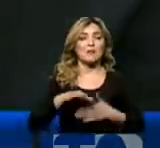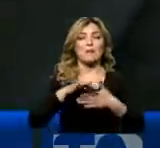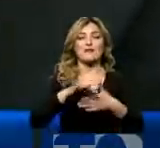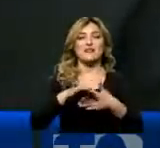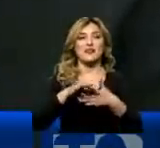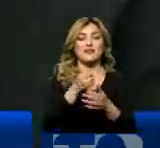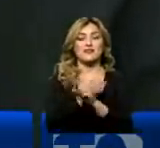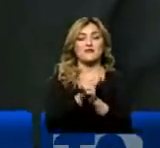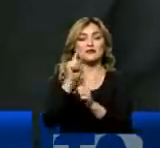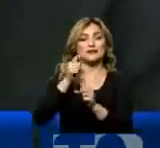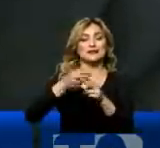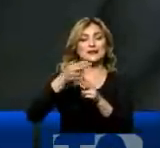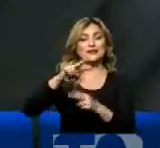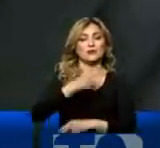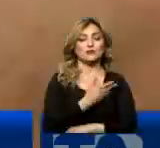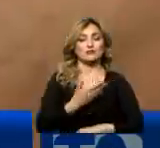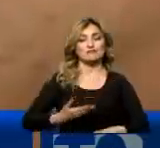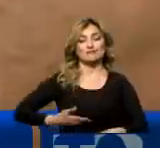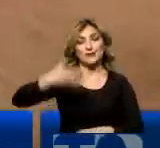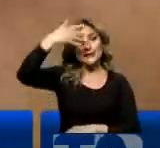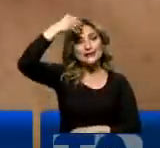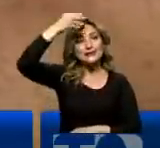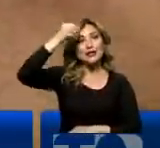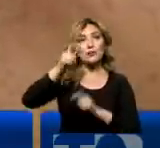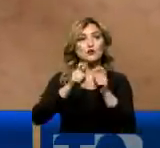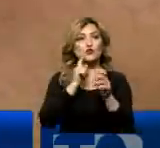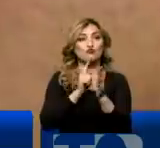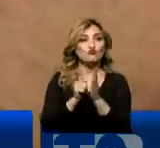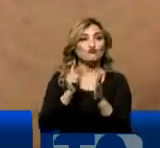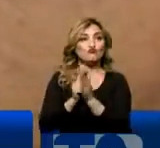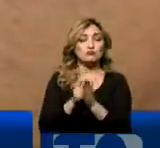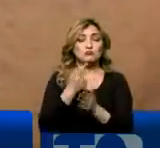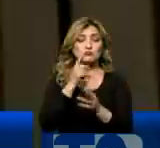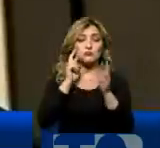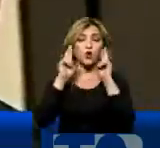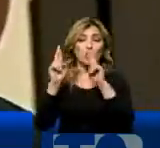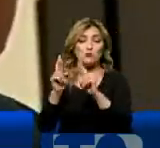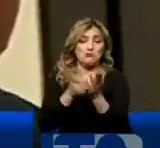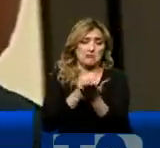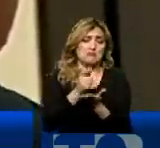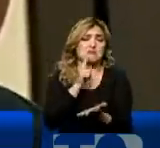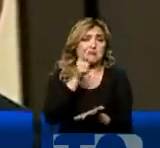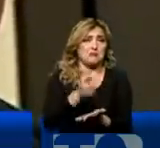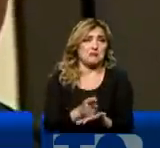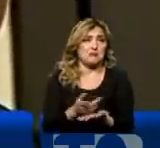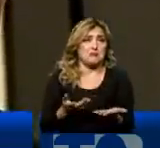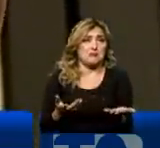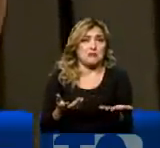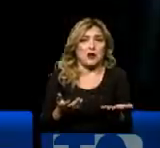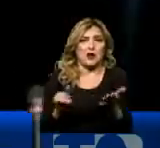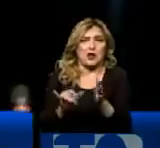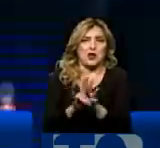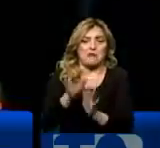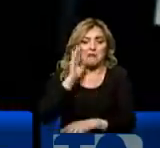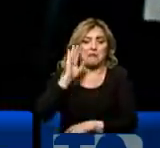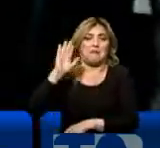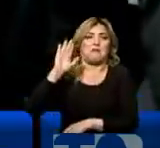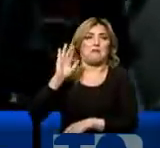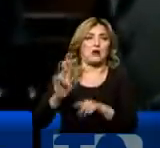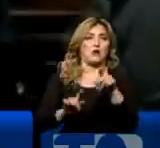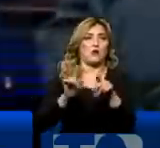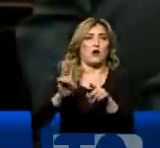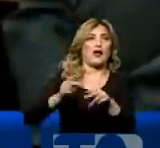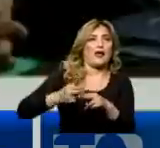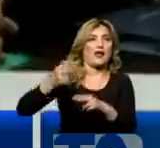defensa del ex vicepresidente Jorge Glass. Los acusados hasta ahora han reconocido los aportes, pero no saber de solicitud. Algunos ex